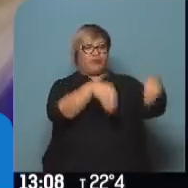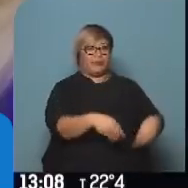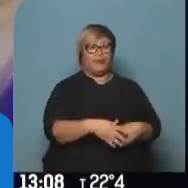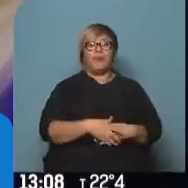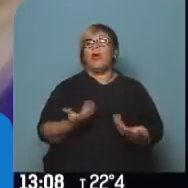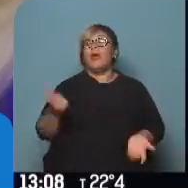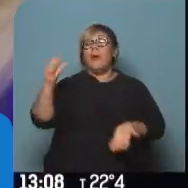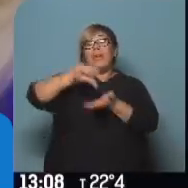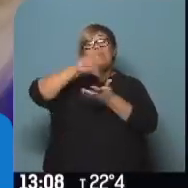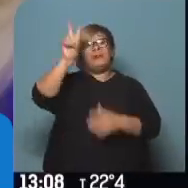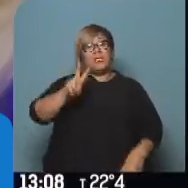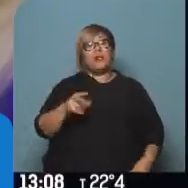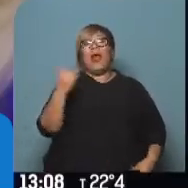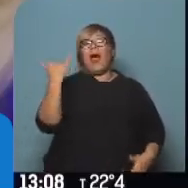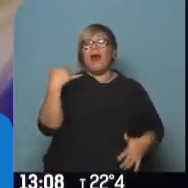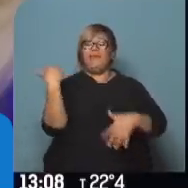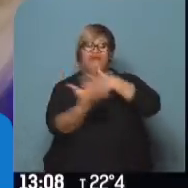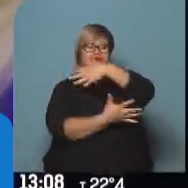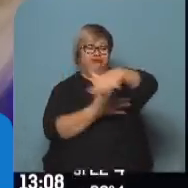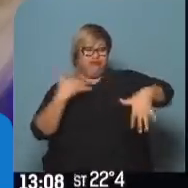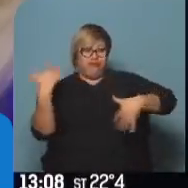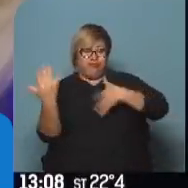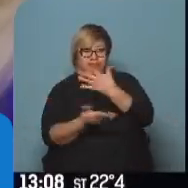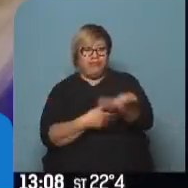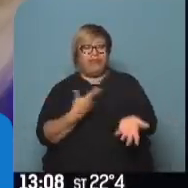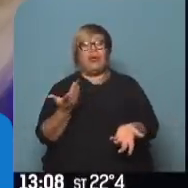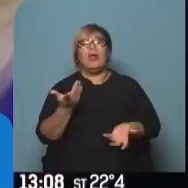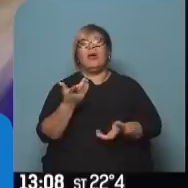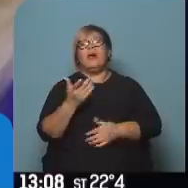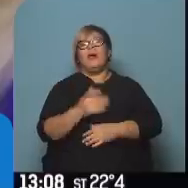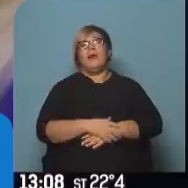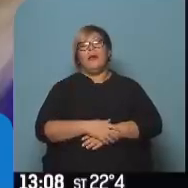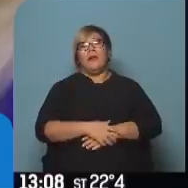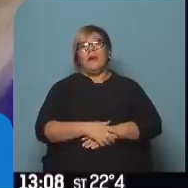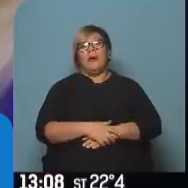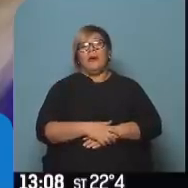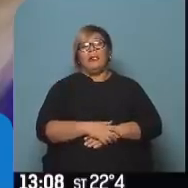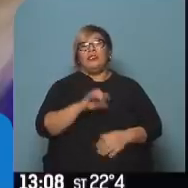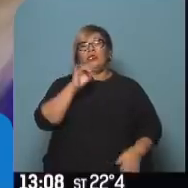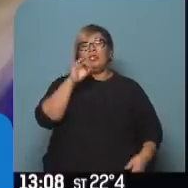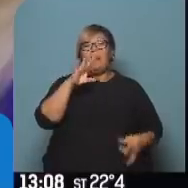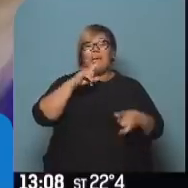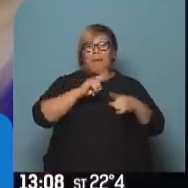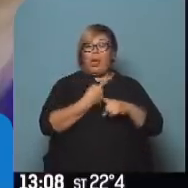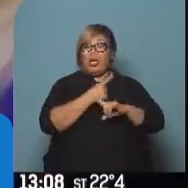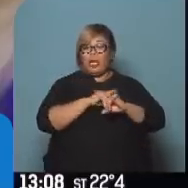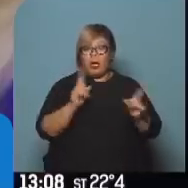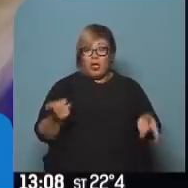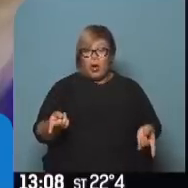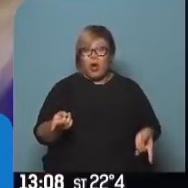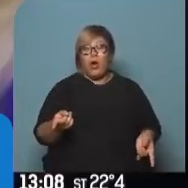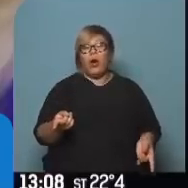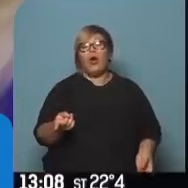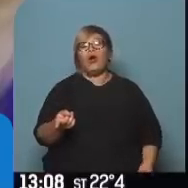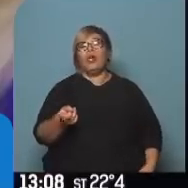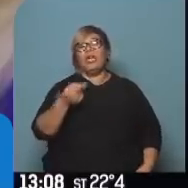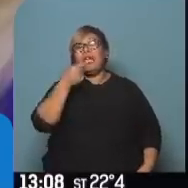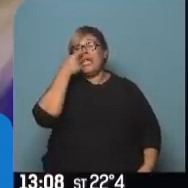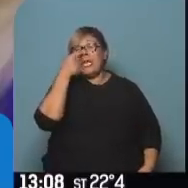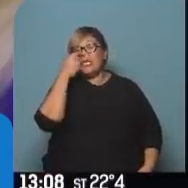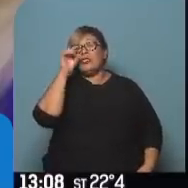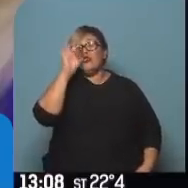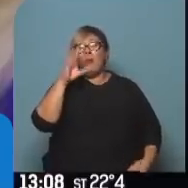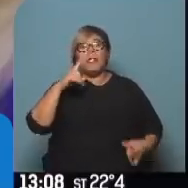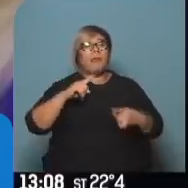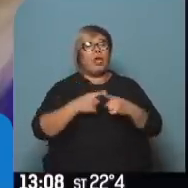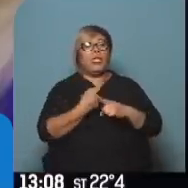el posicionamiento tiene que ir evolucionando siempre más allá de lo político y más allá del interés hacia una posición cada